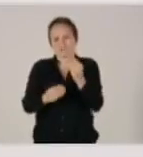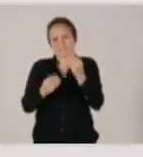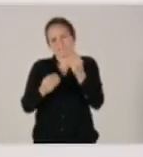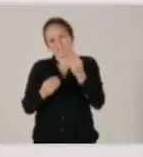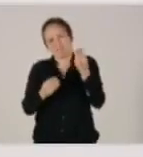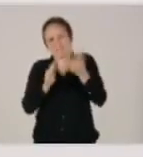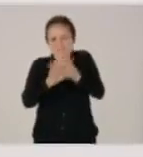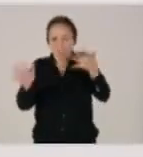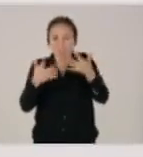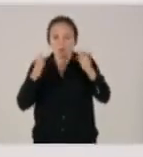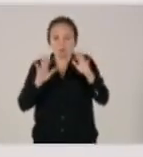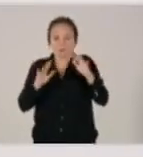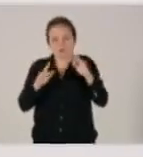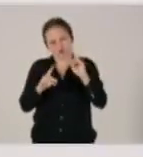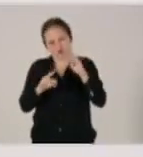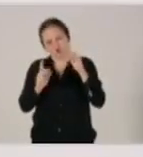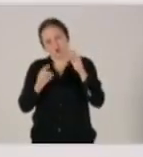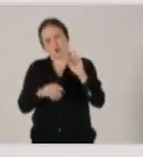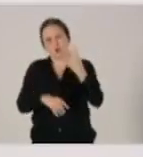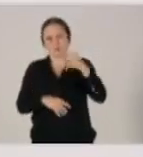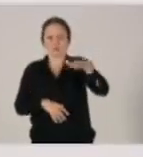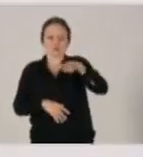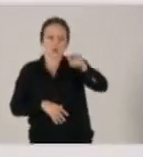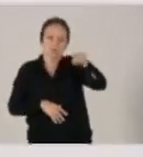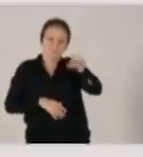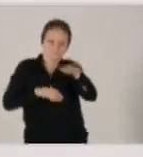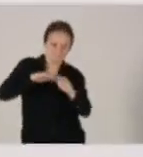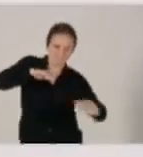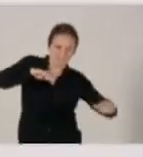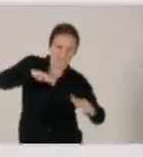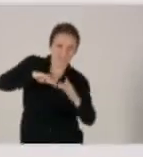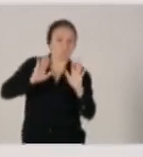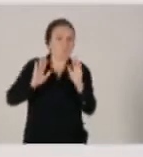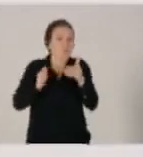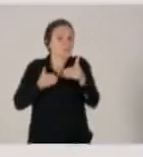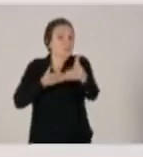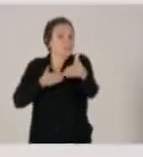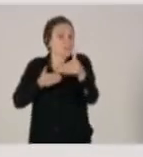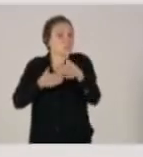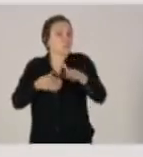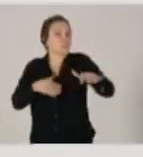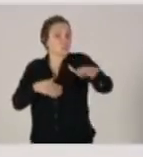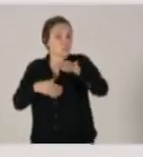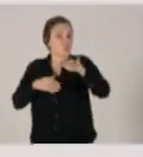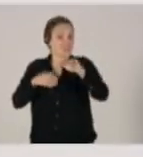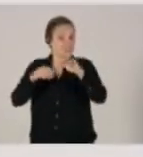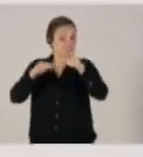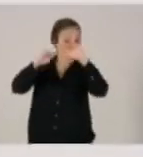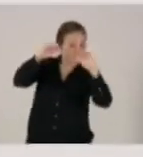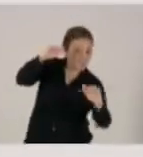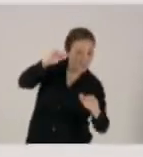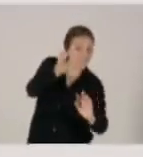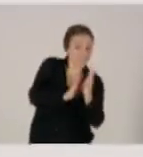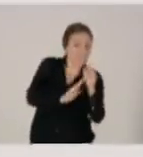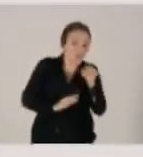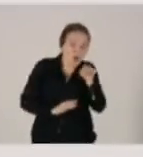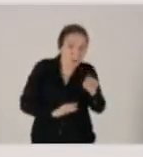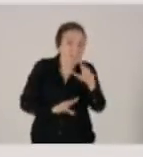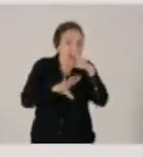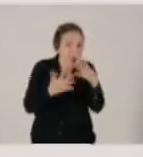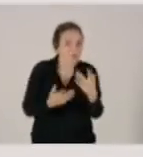los últimos días de la previsión para los próximos es que Precisamente en las cotas más bajas del incendio se están alcanzando las temperaturas más altas